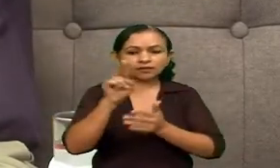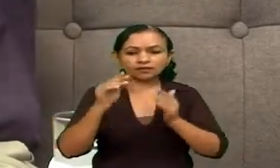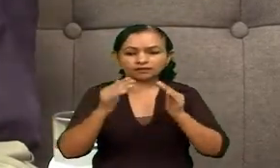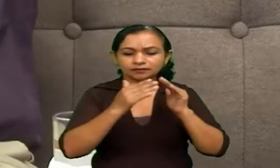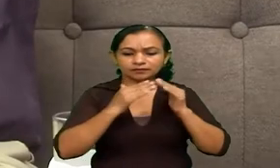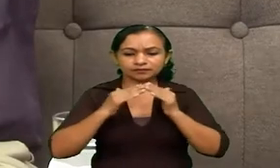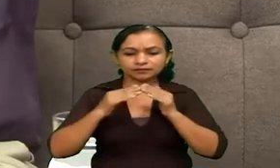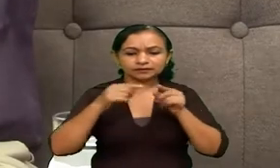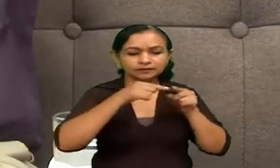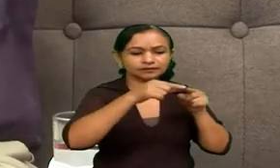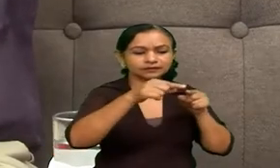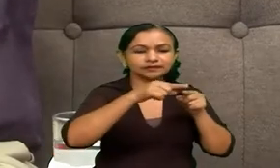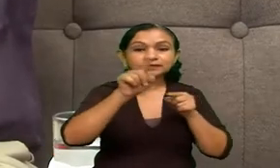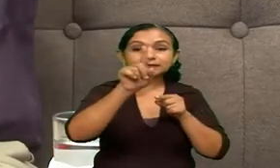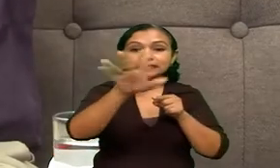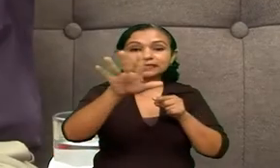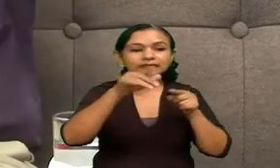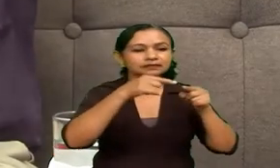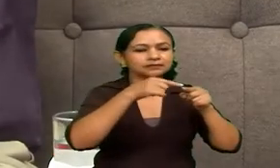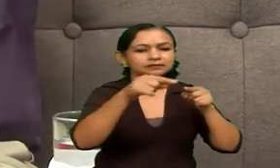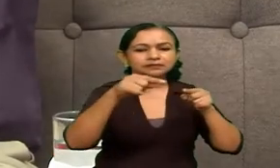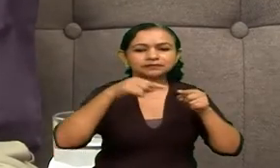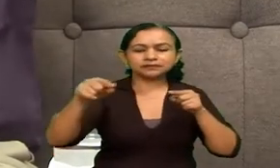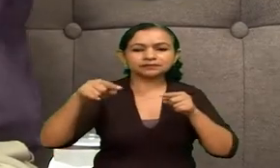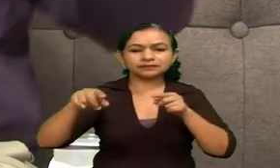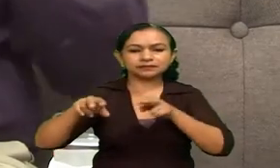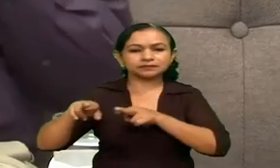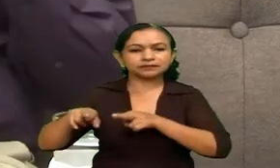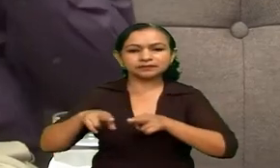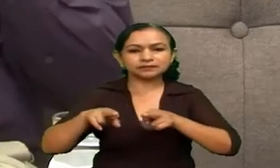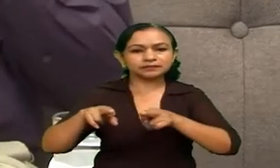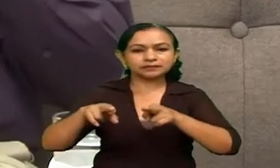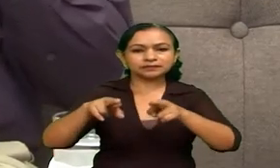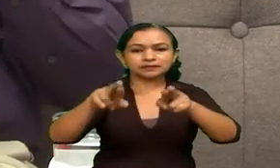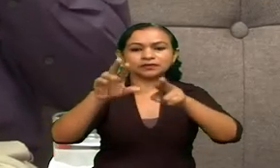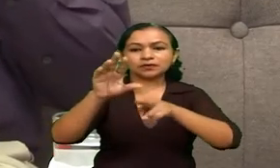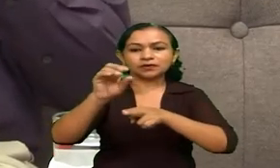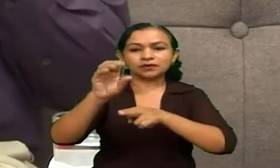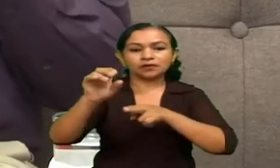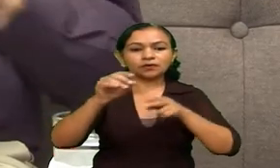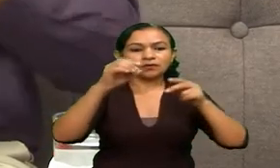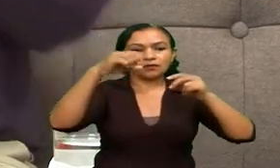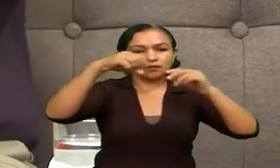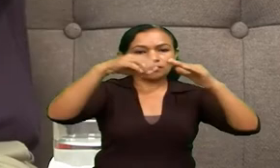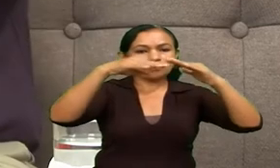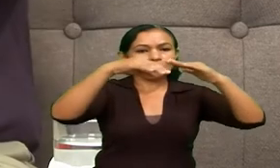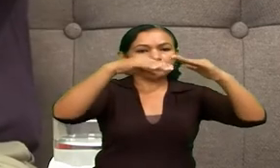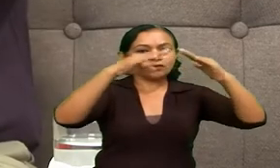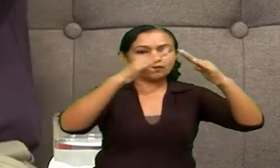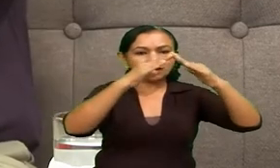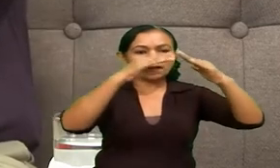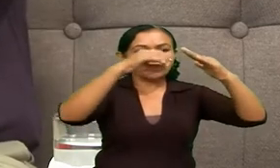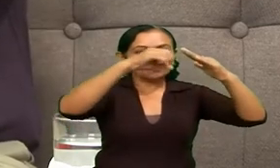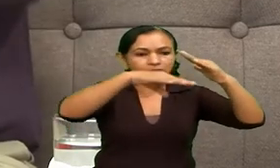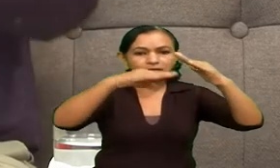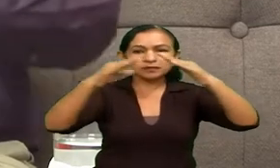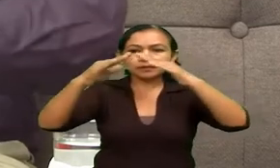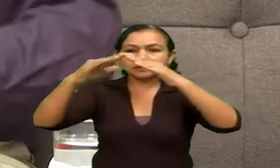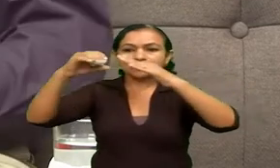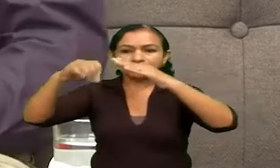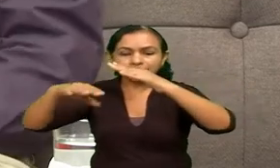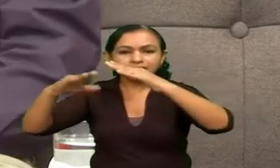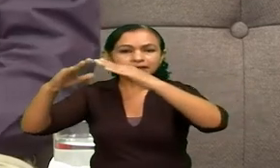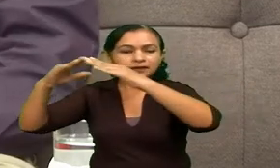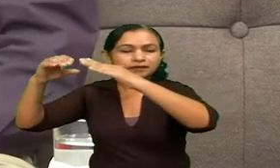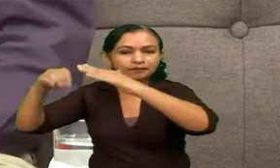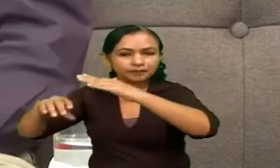todas las comunidades, 15 comunidades en la ribera del río Coco, con energía. Pero también el programa de banda